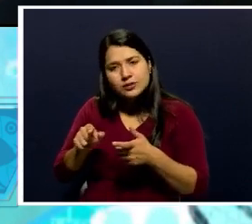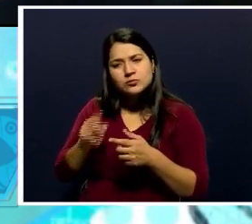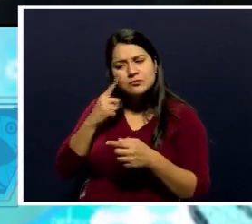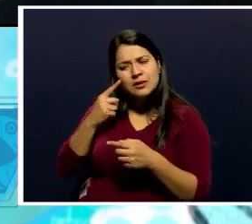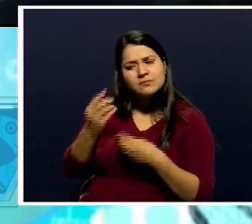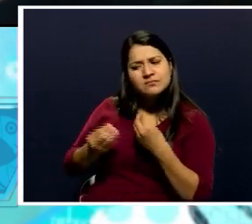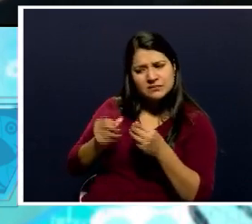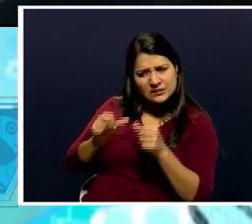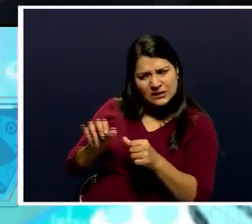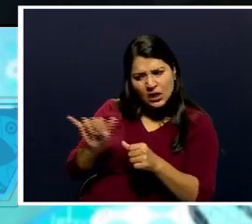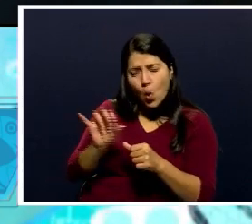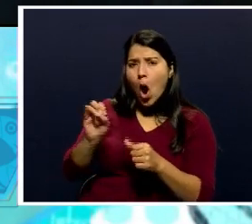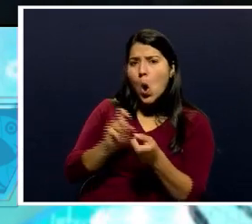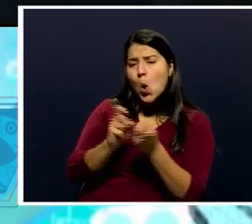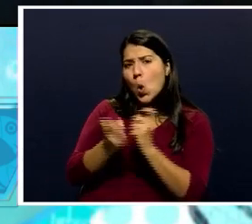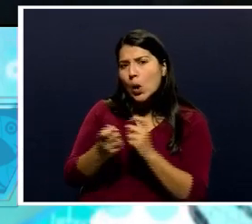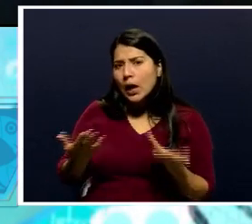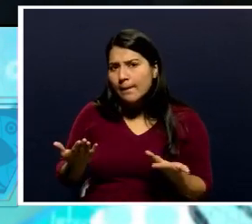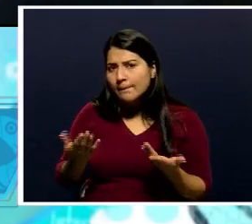digamos, excesivamente